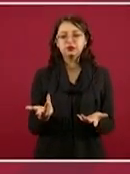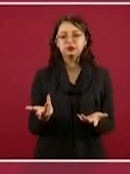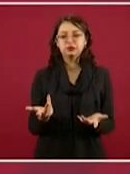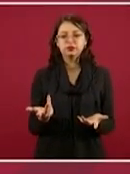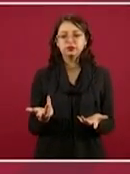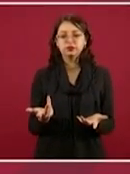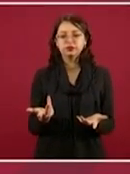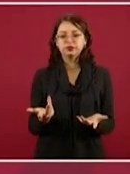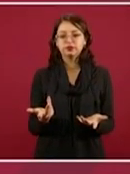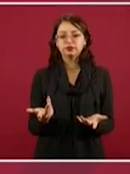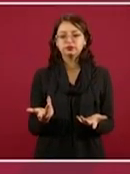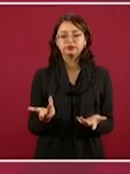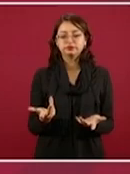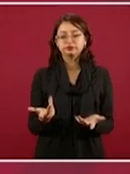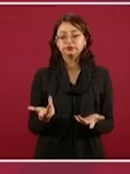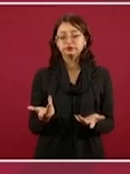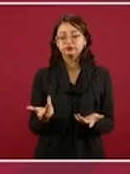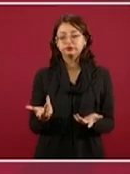habían